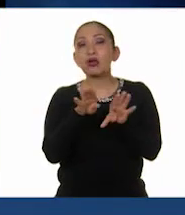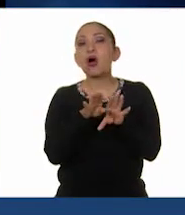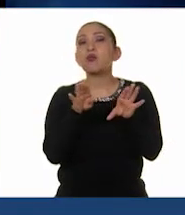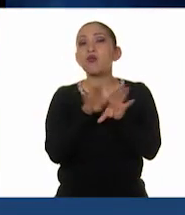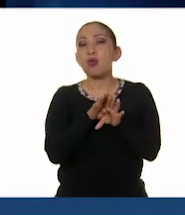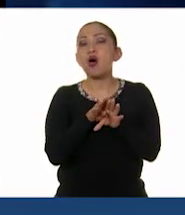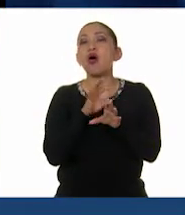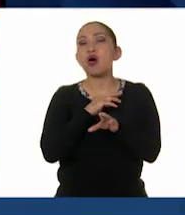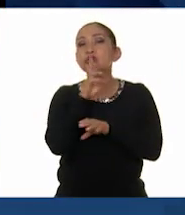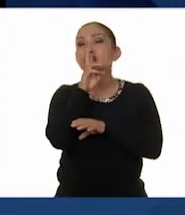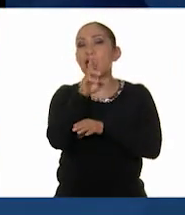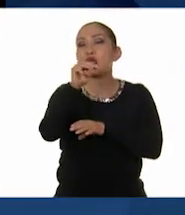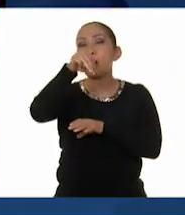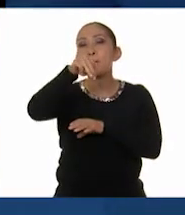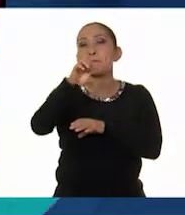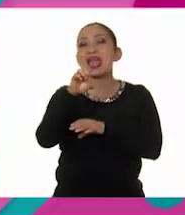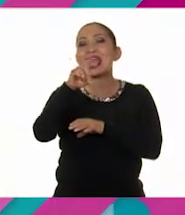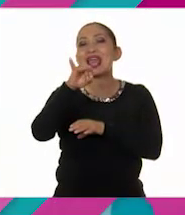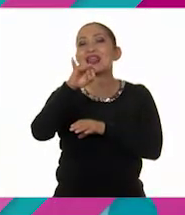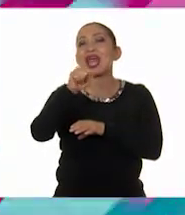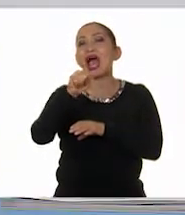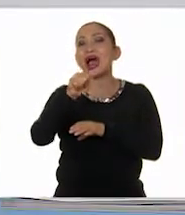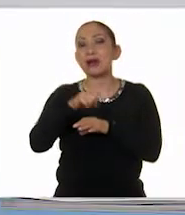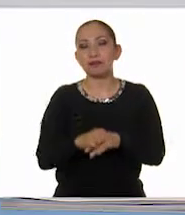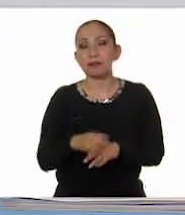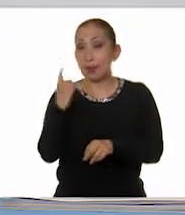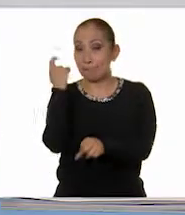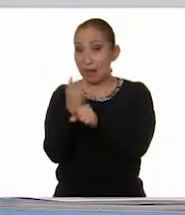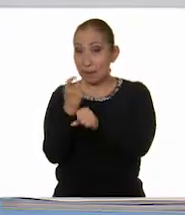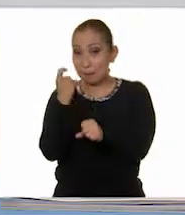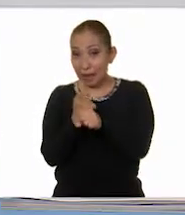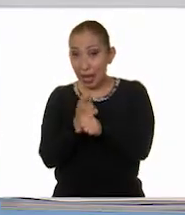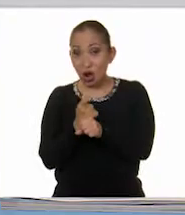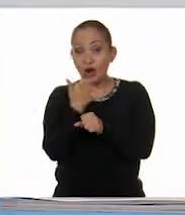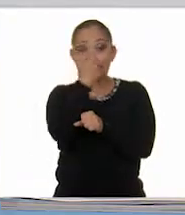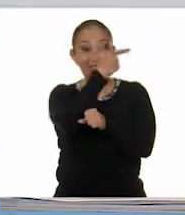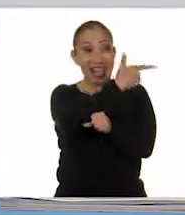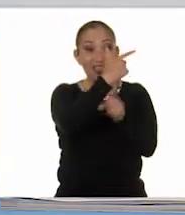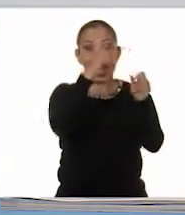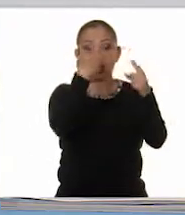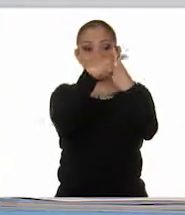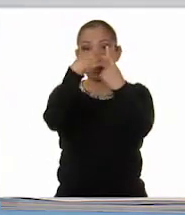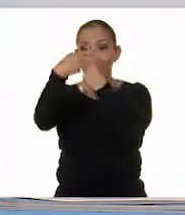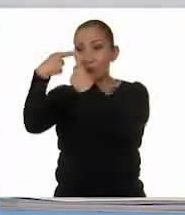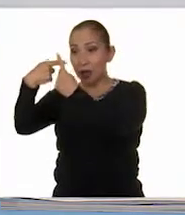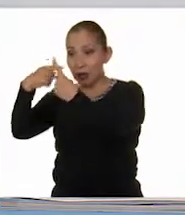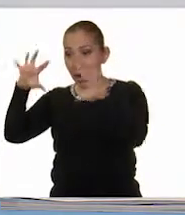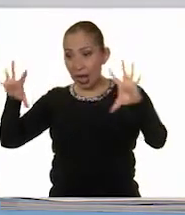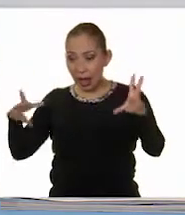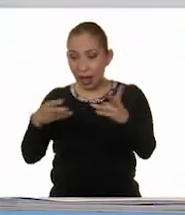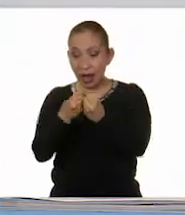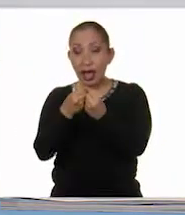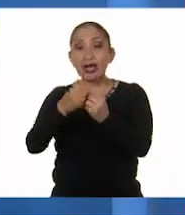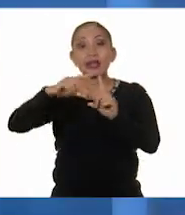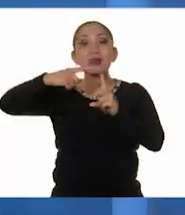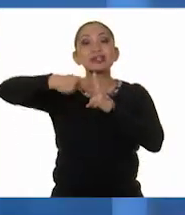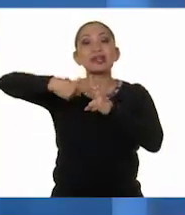la media aritmética? ¡Ay, ya me acuerdo! Primero debemos sumar los 7 datos y luego dividir la suma entre